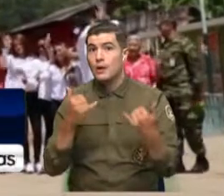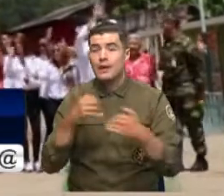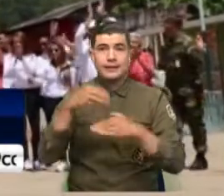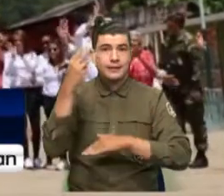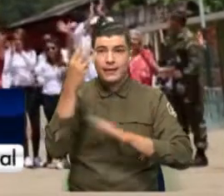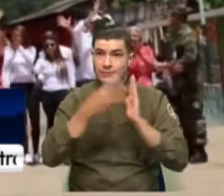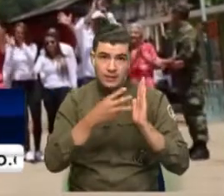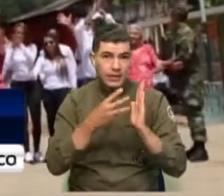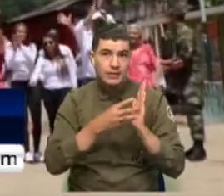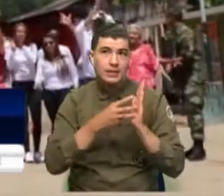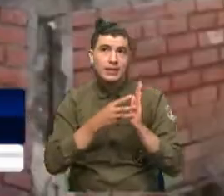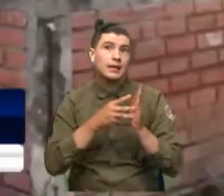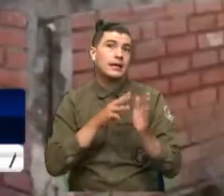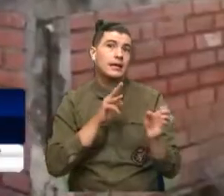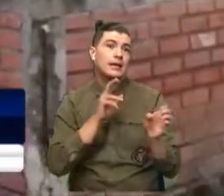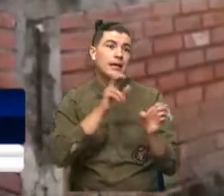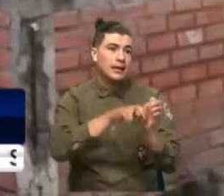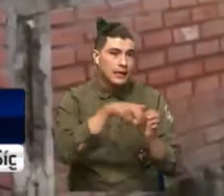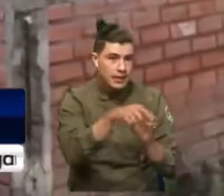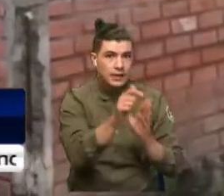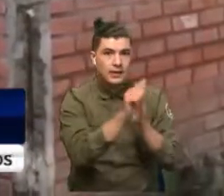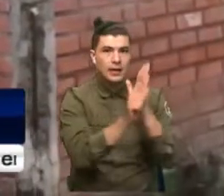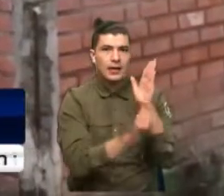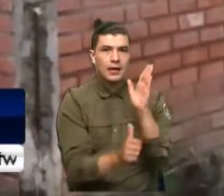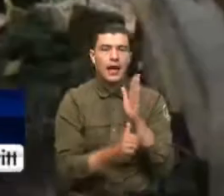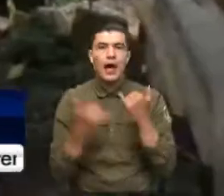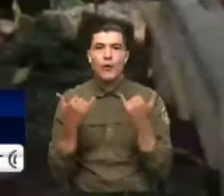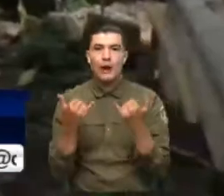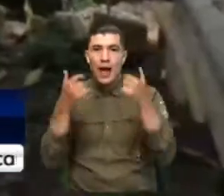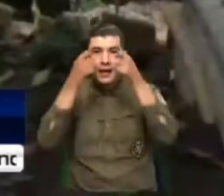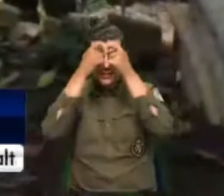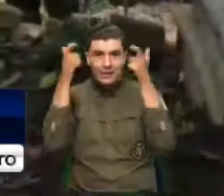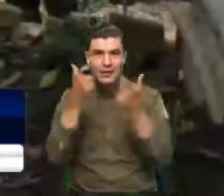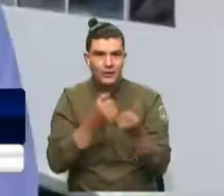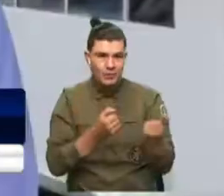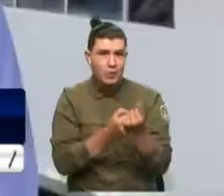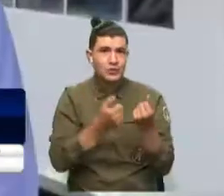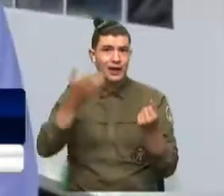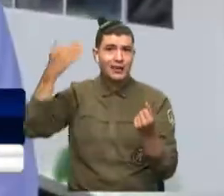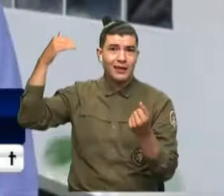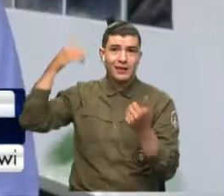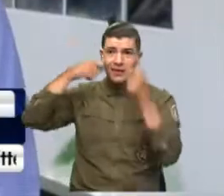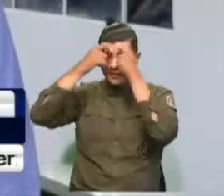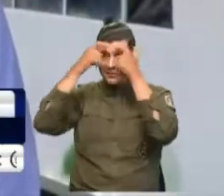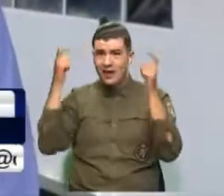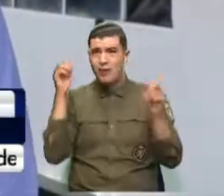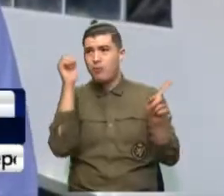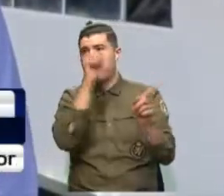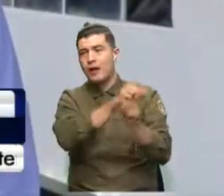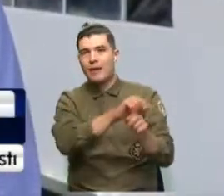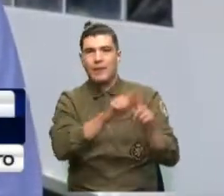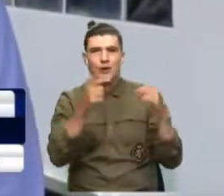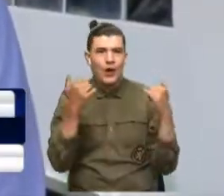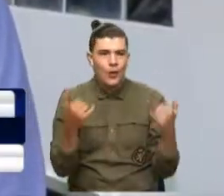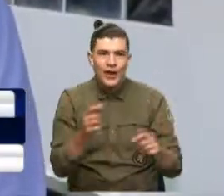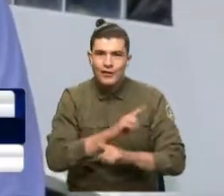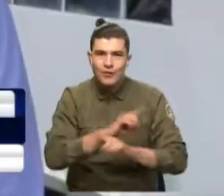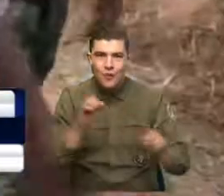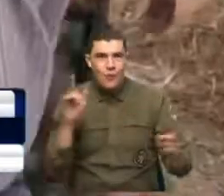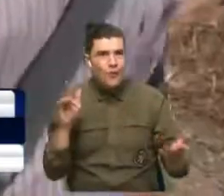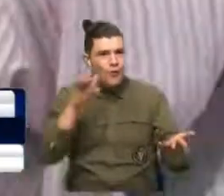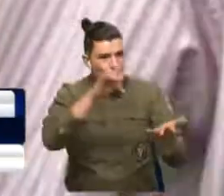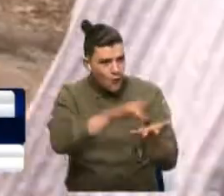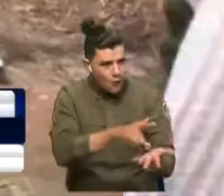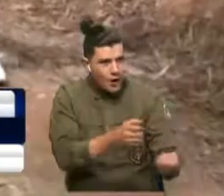programa tienen la presencia del Estado, que antes los tenía olvidados. Hay que llegar hasta las veredas y los municipios, hay que generarles